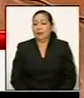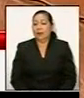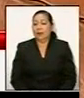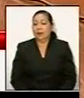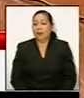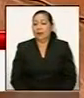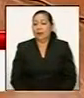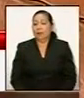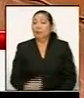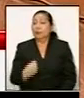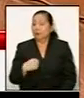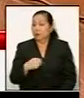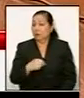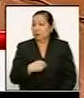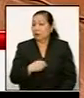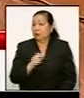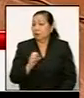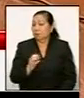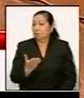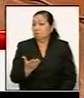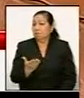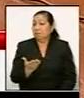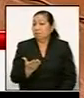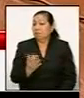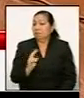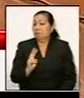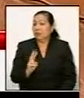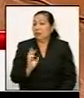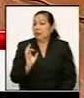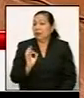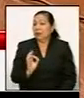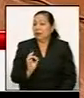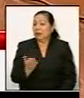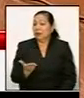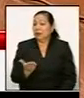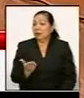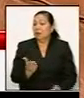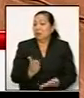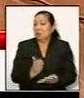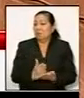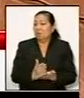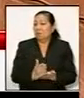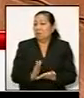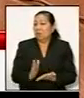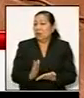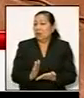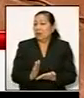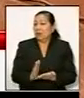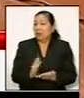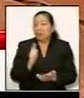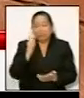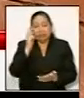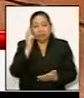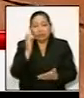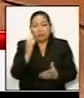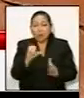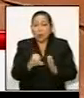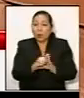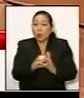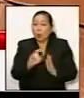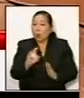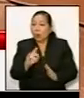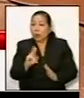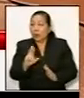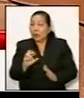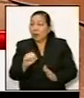bueno nosotros somos entonces somos algunos mirando también hay una parte prospectiva en la construcción del currículo una